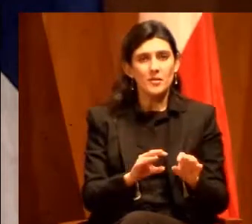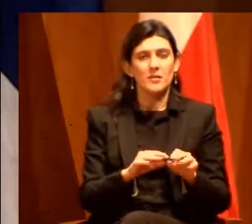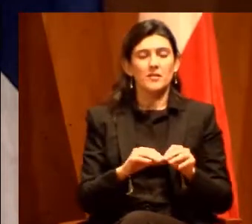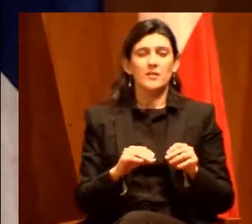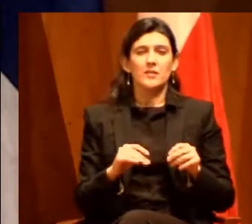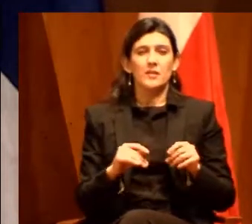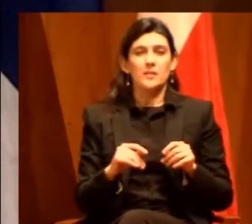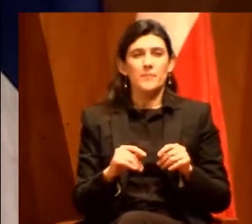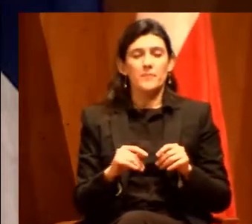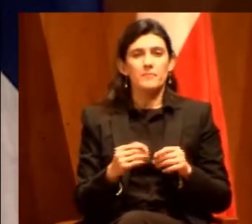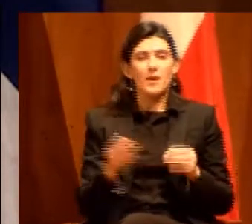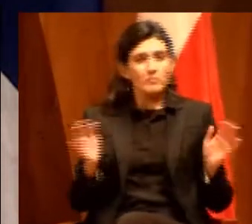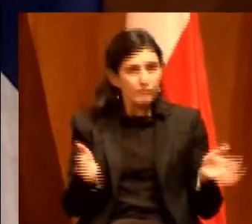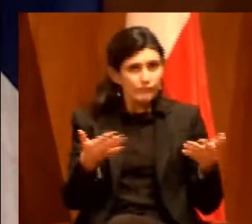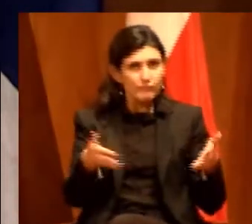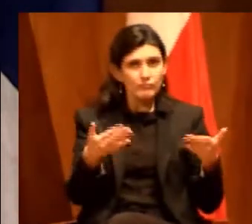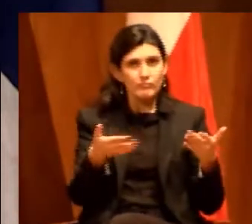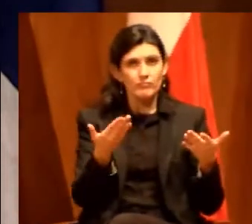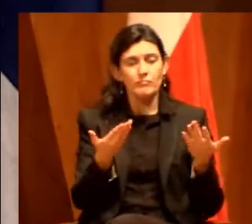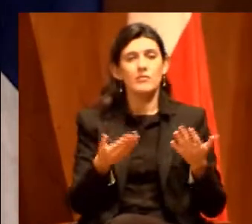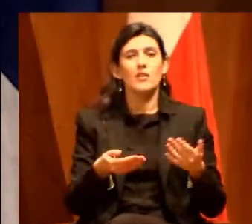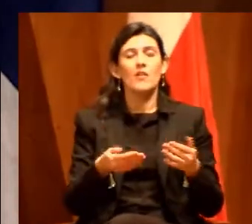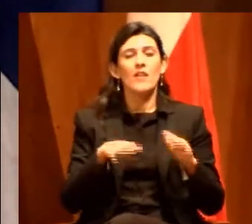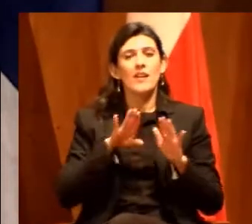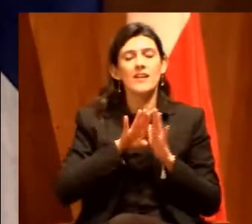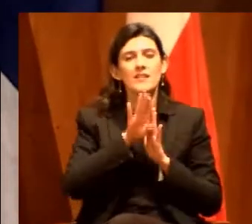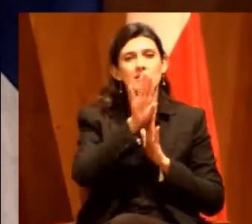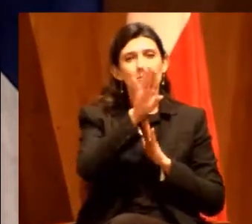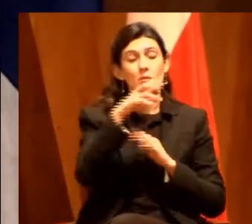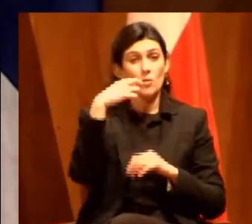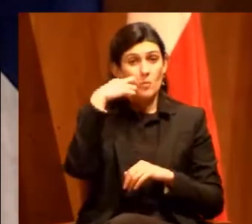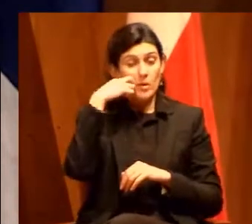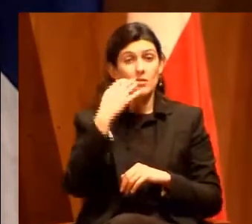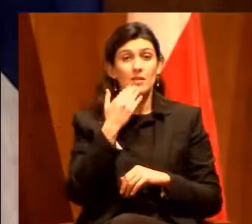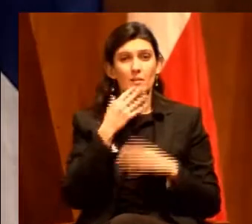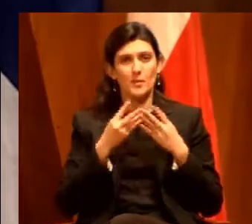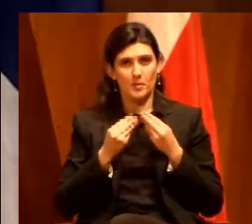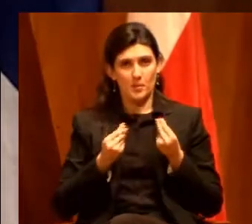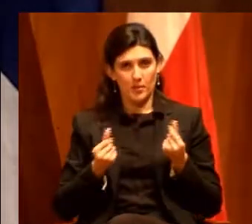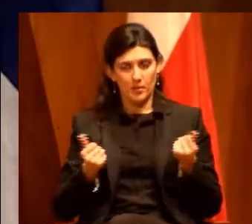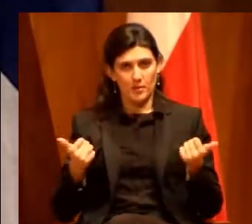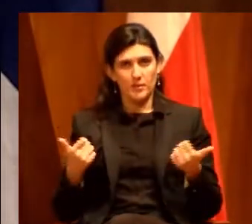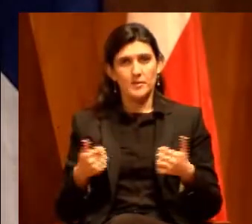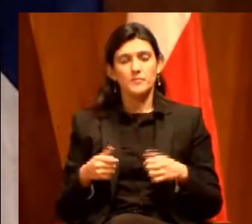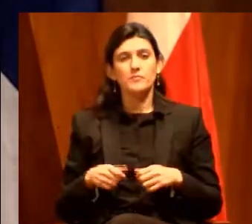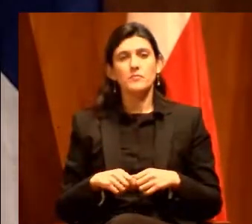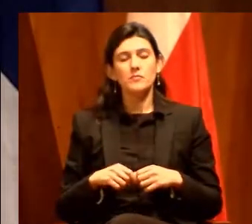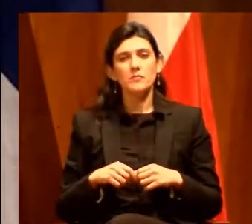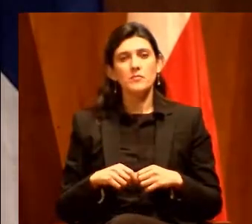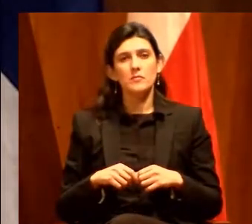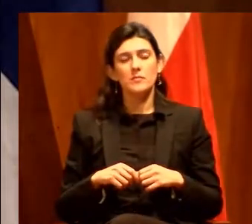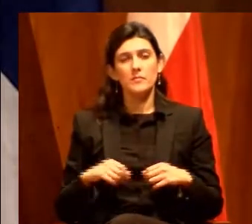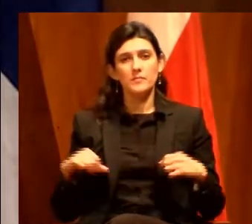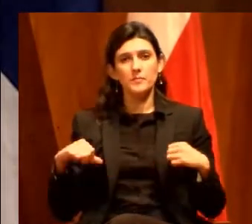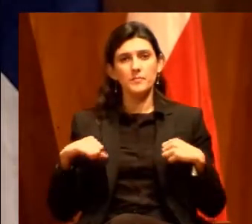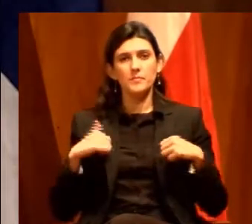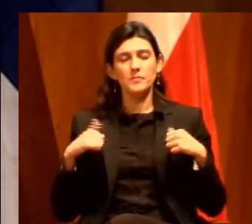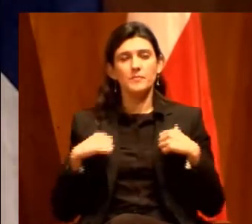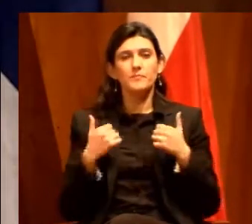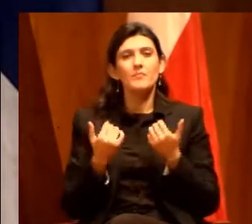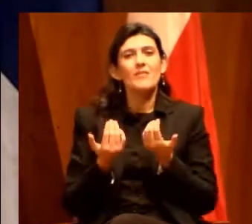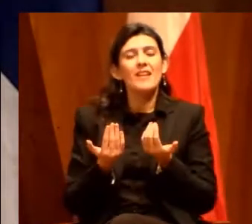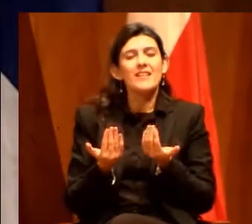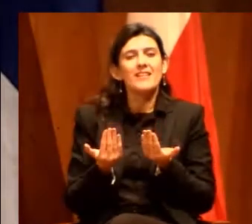para promover su crecimiento humano y espiritual. Los jóvenes tienen necesidad